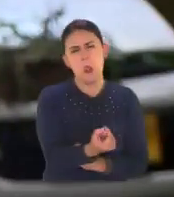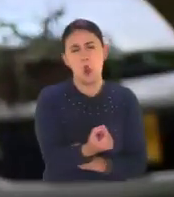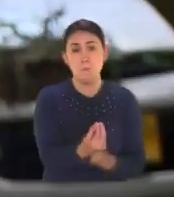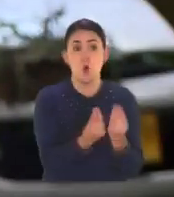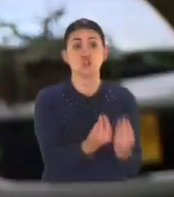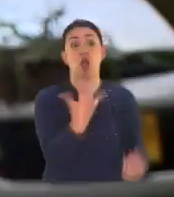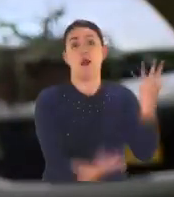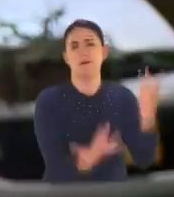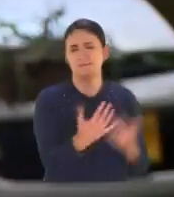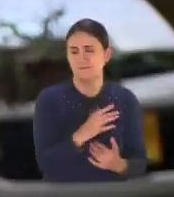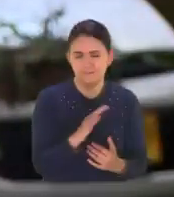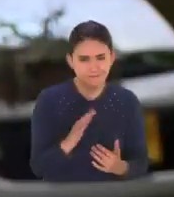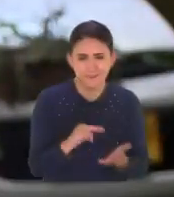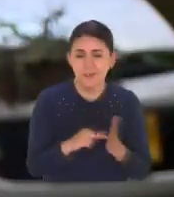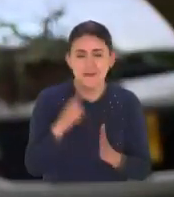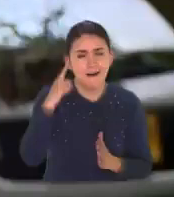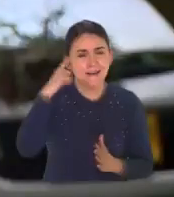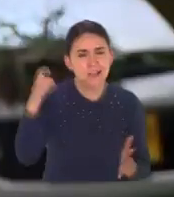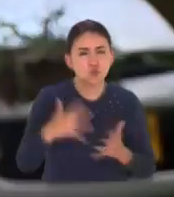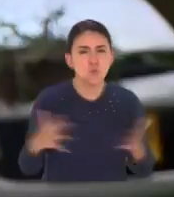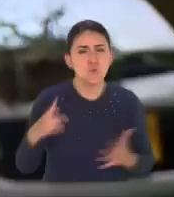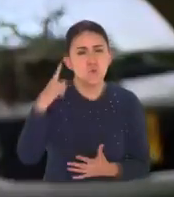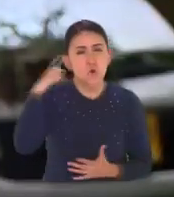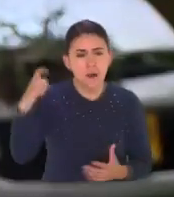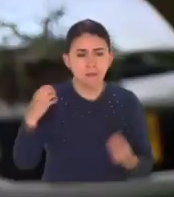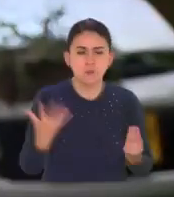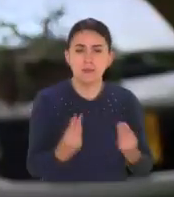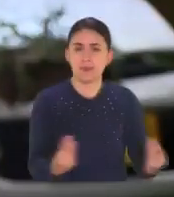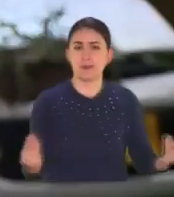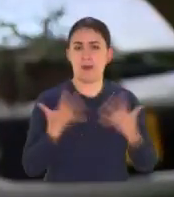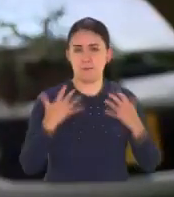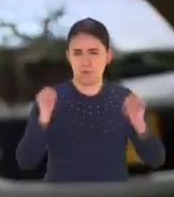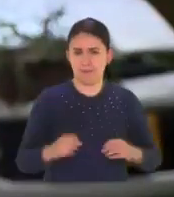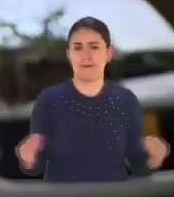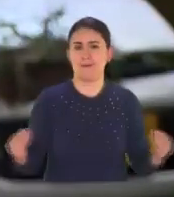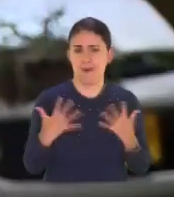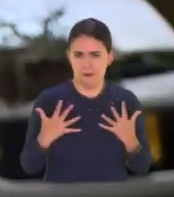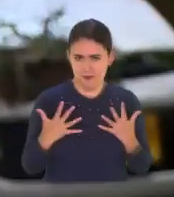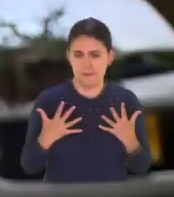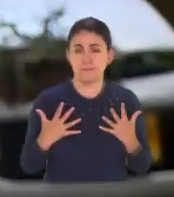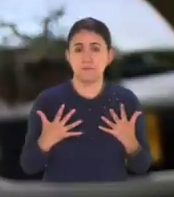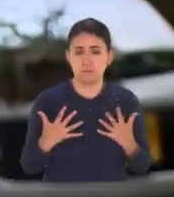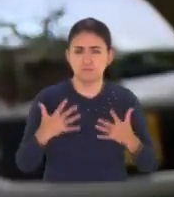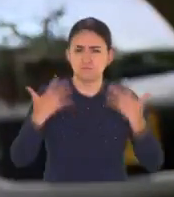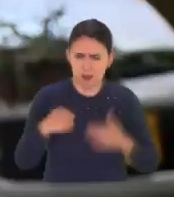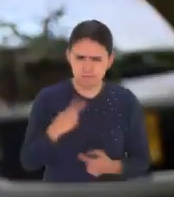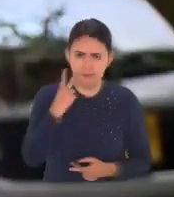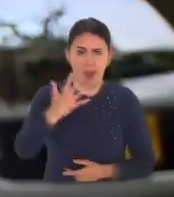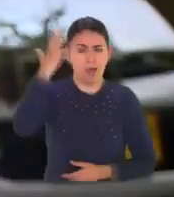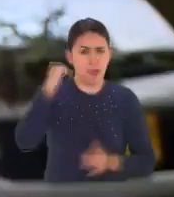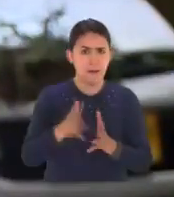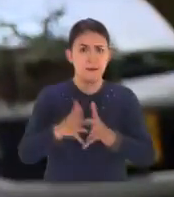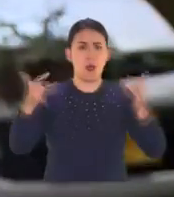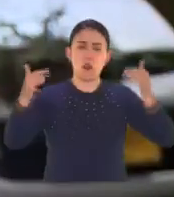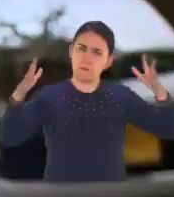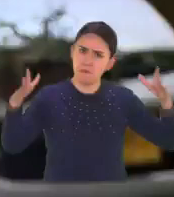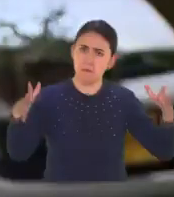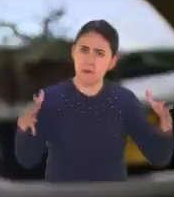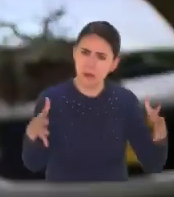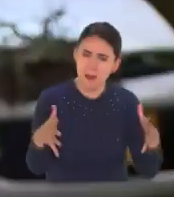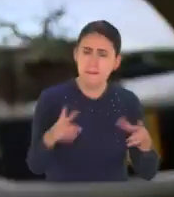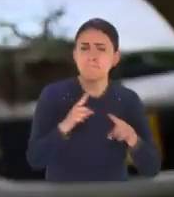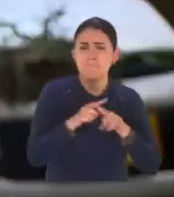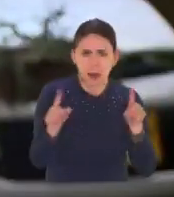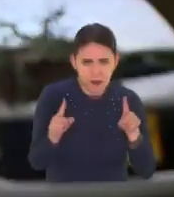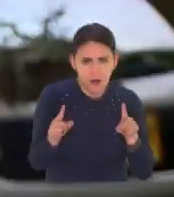queme pólvora ya tiene un riesgo de lesionarse o quemarse. Es claro que se ha percibido una disminución del uso de la pólvora en la ciudad de Medellín, pero